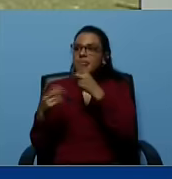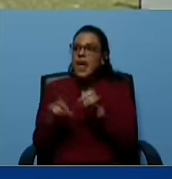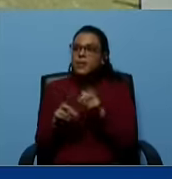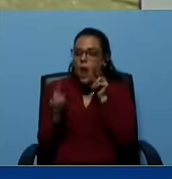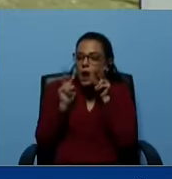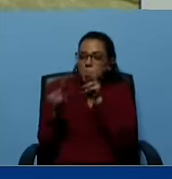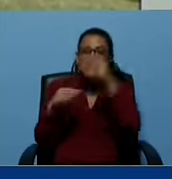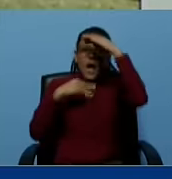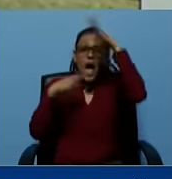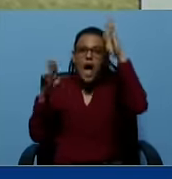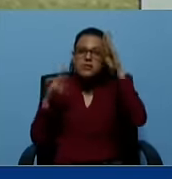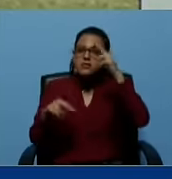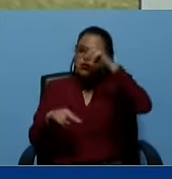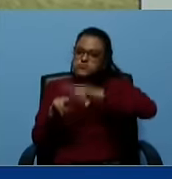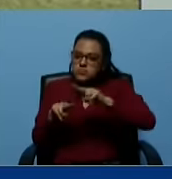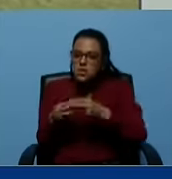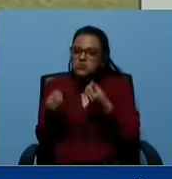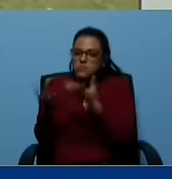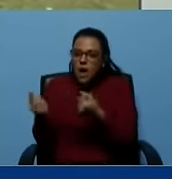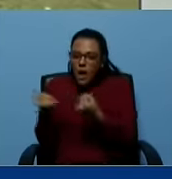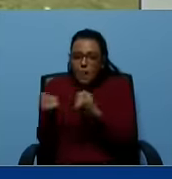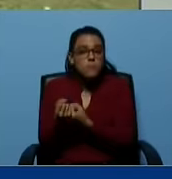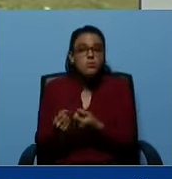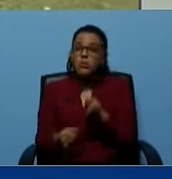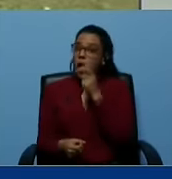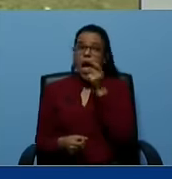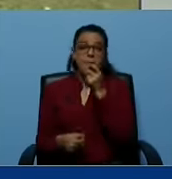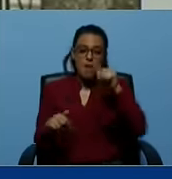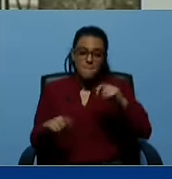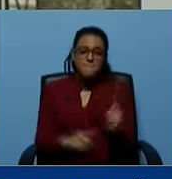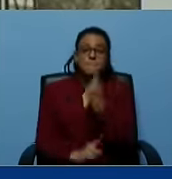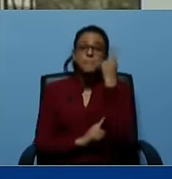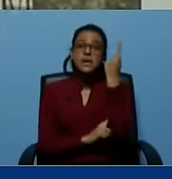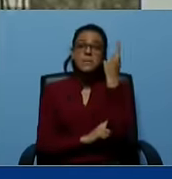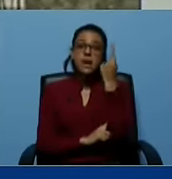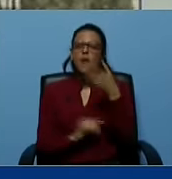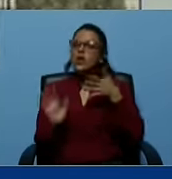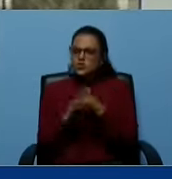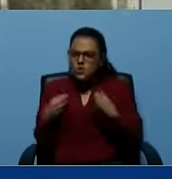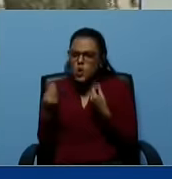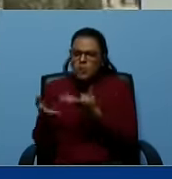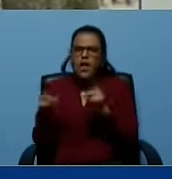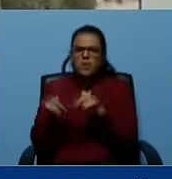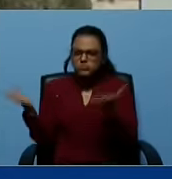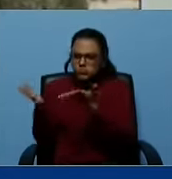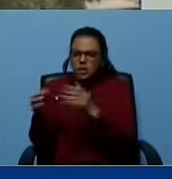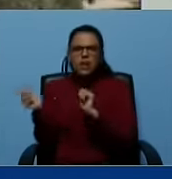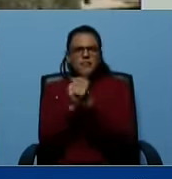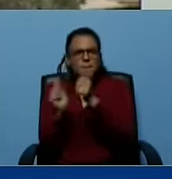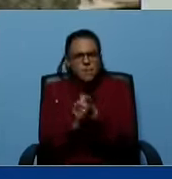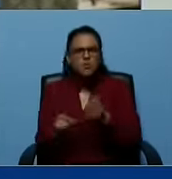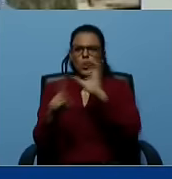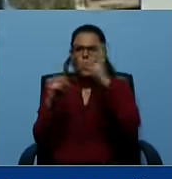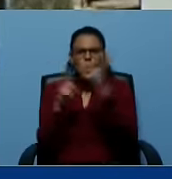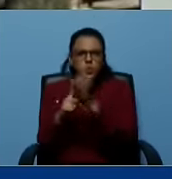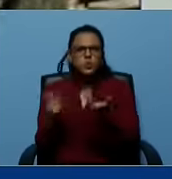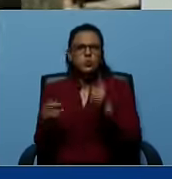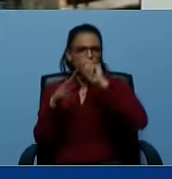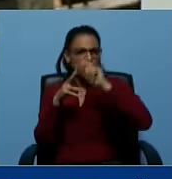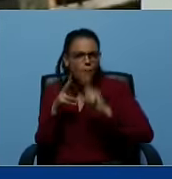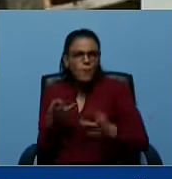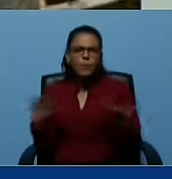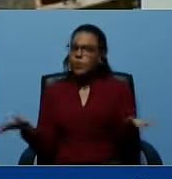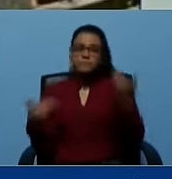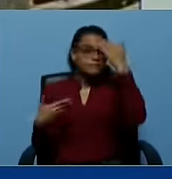cuenta para decirnos, aquí tienes recreación, mira, cultura, deporte, tu cupo